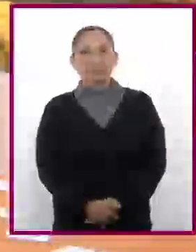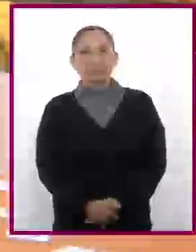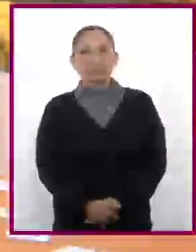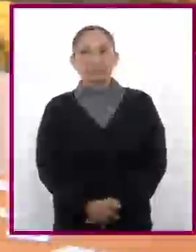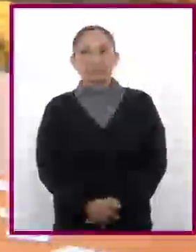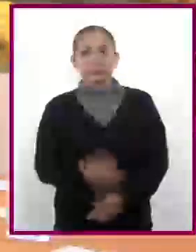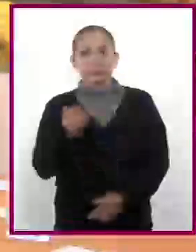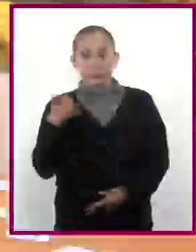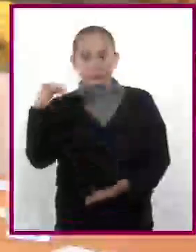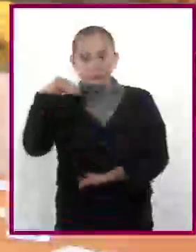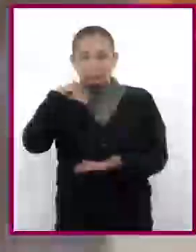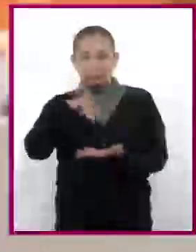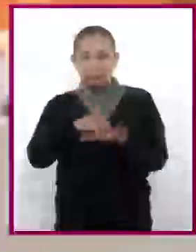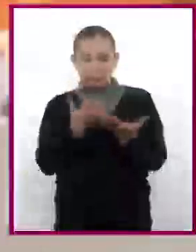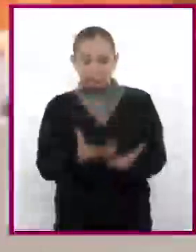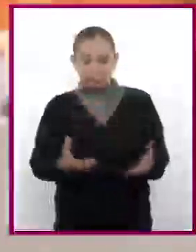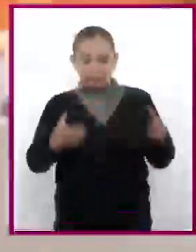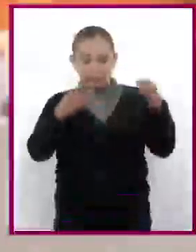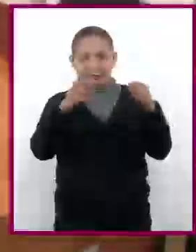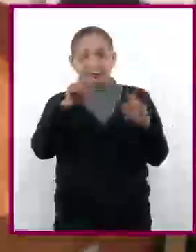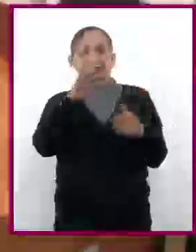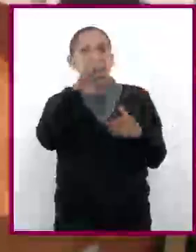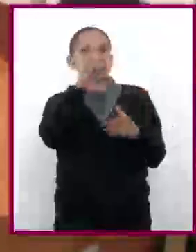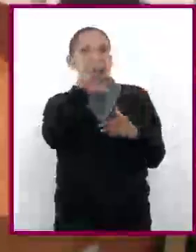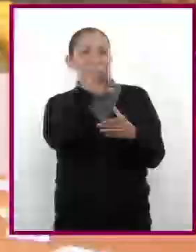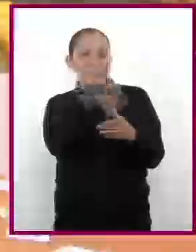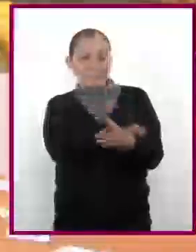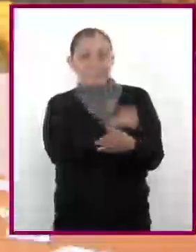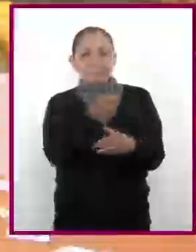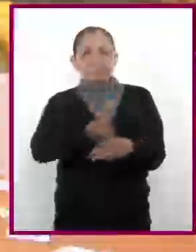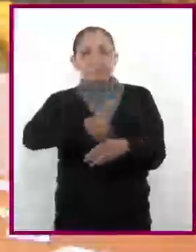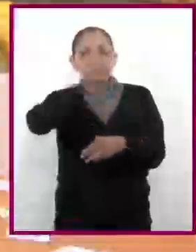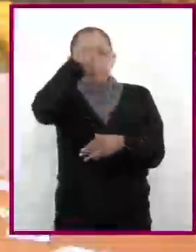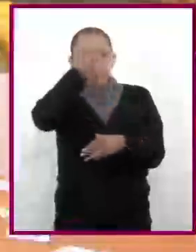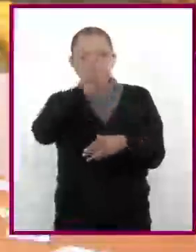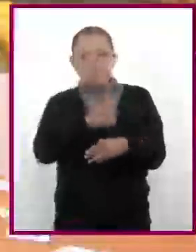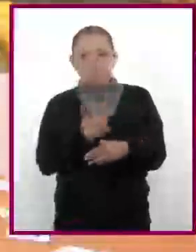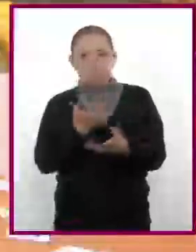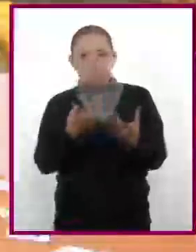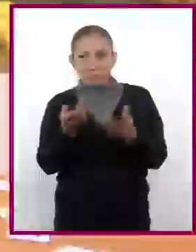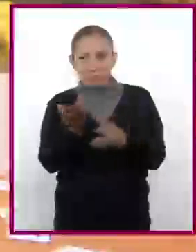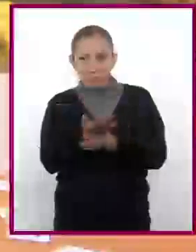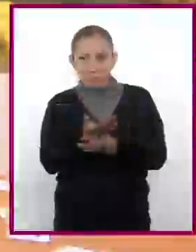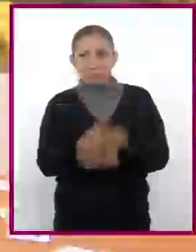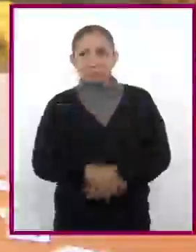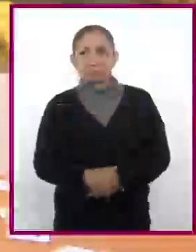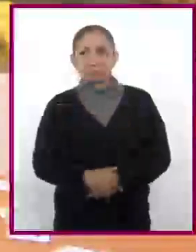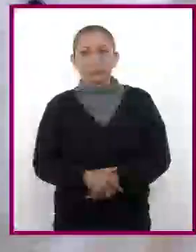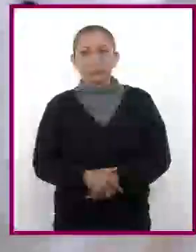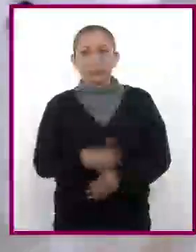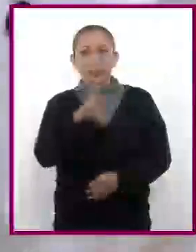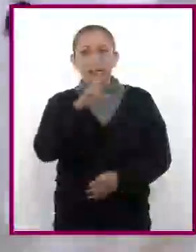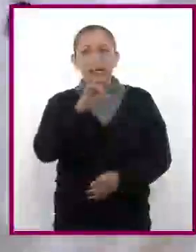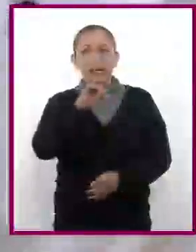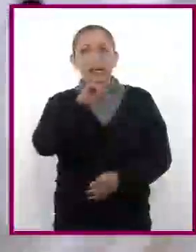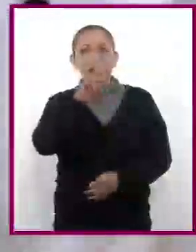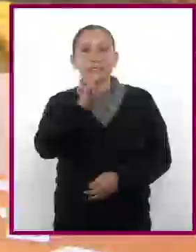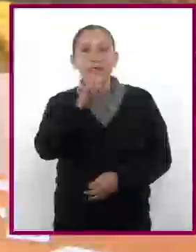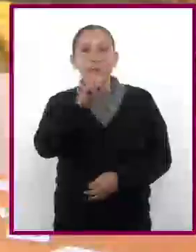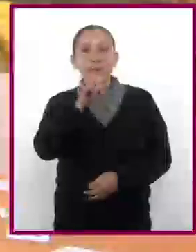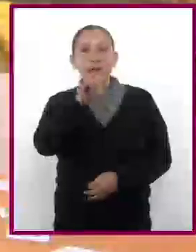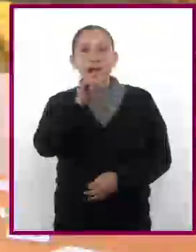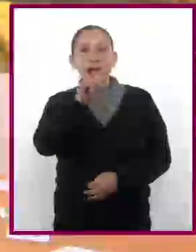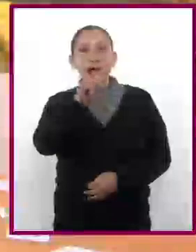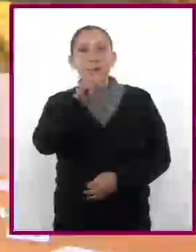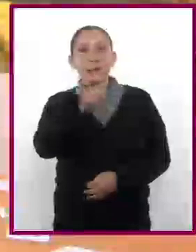Tomamos e incorporamos a esta olla con agua caliente nuestro primer ingrediente, la raíz de las palabras.